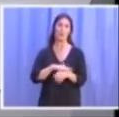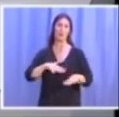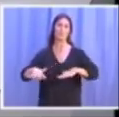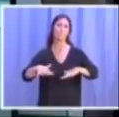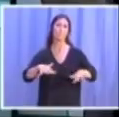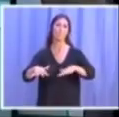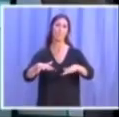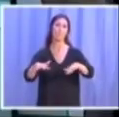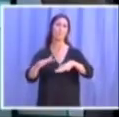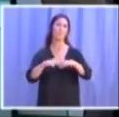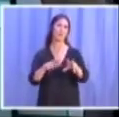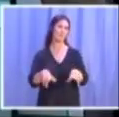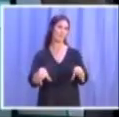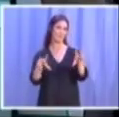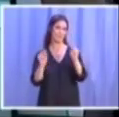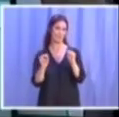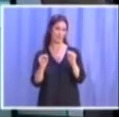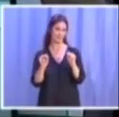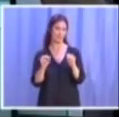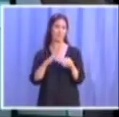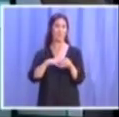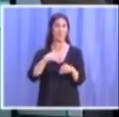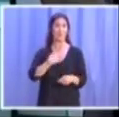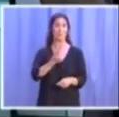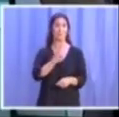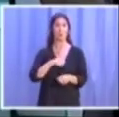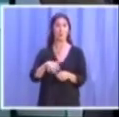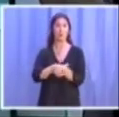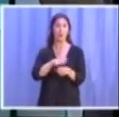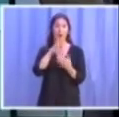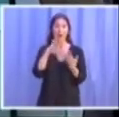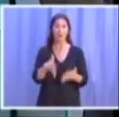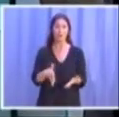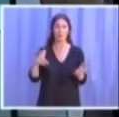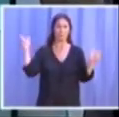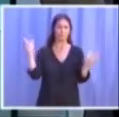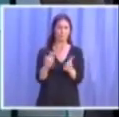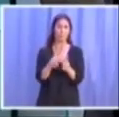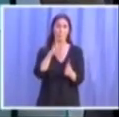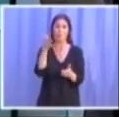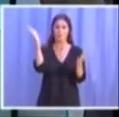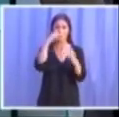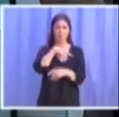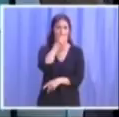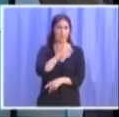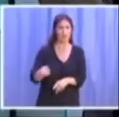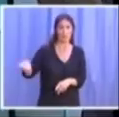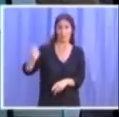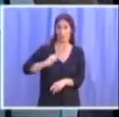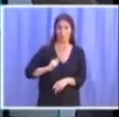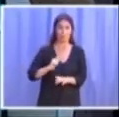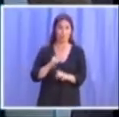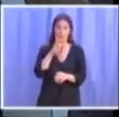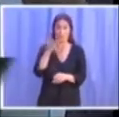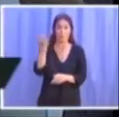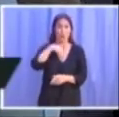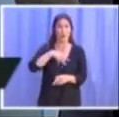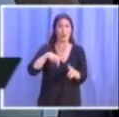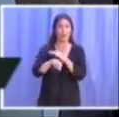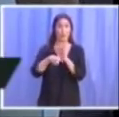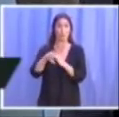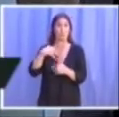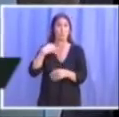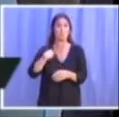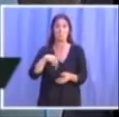las plantillas. La Policía Local de Granada bajo mínimos por la escandalosa falta de efectivos. Podríamos sacar exactamente la misma denuncia de los